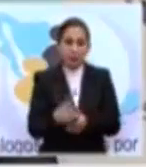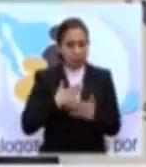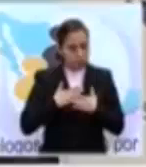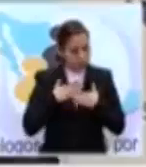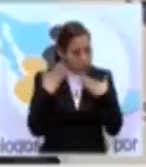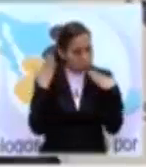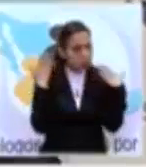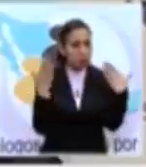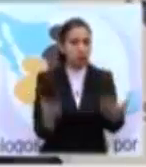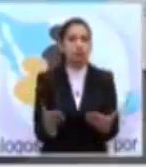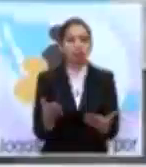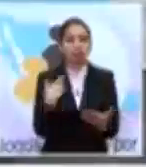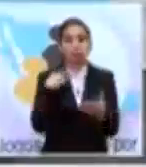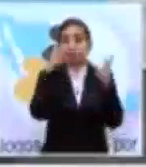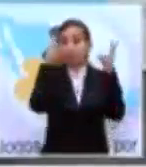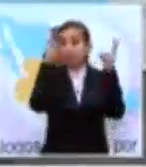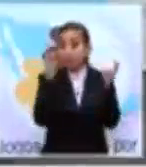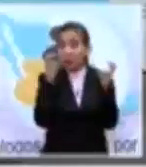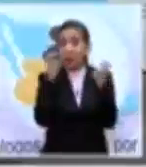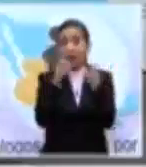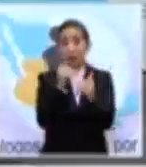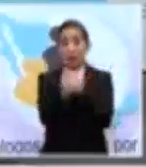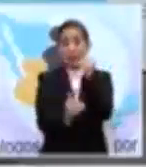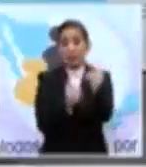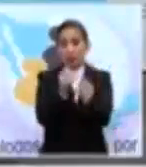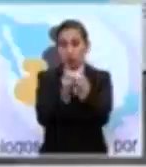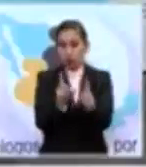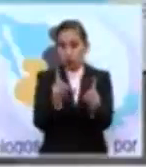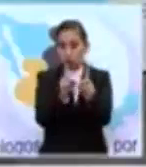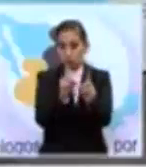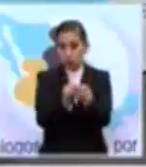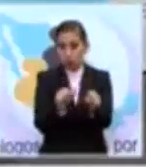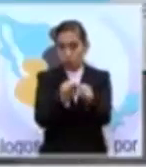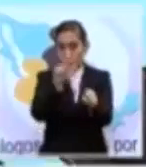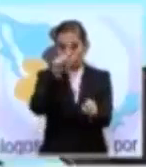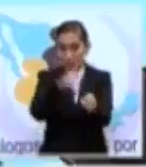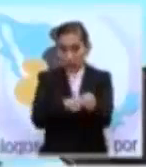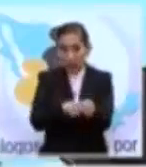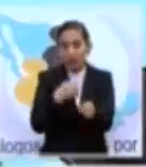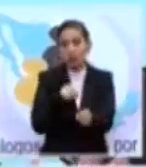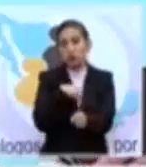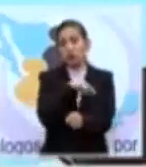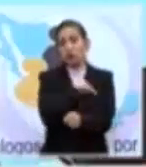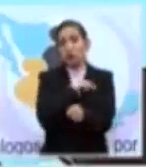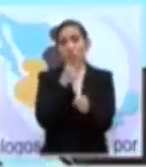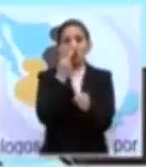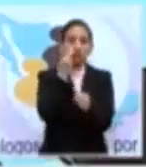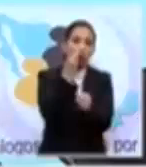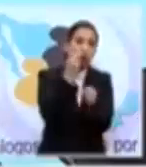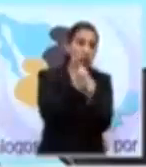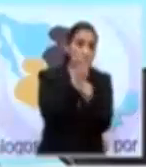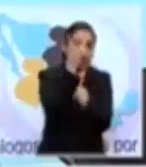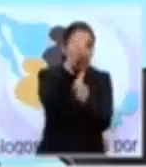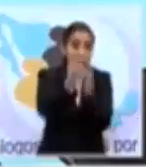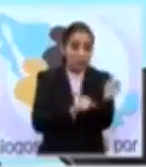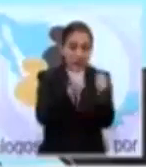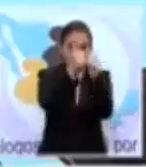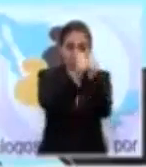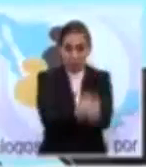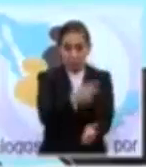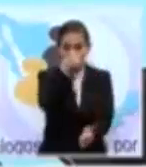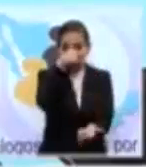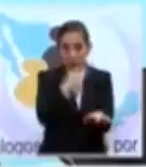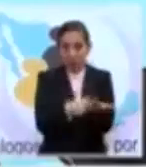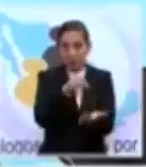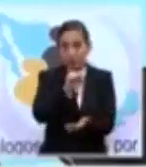sinceridad que en materia de desarrollo social hemos hecho cosas en estos 2 años, 3 meses que tenemos en